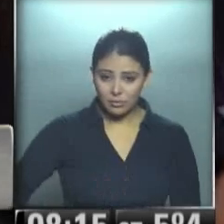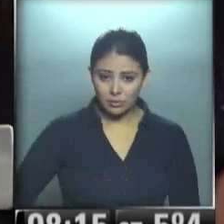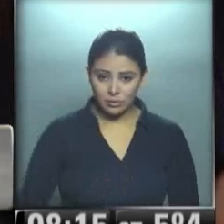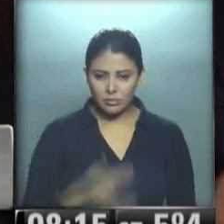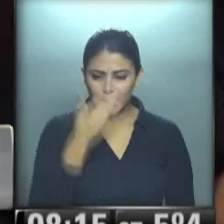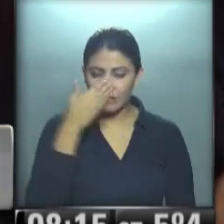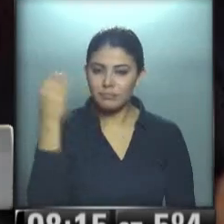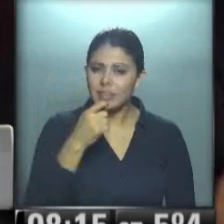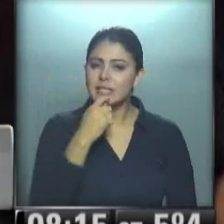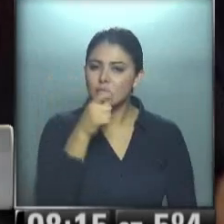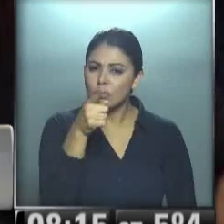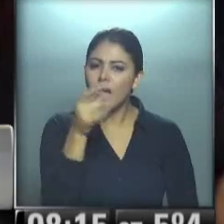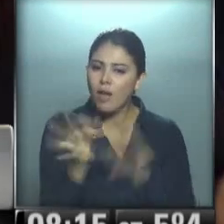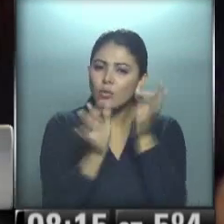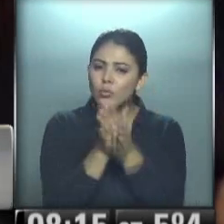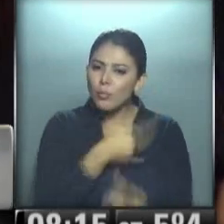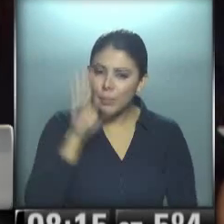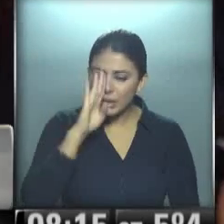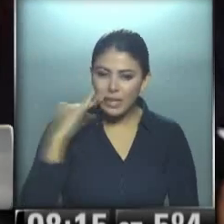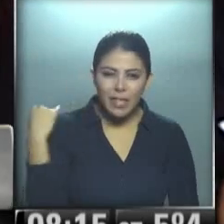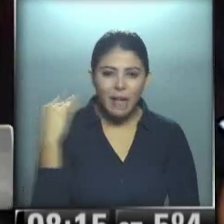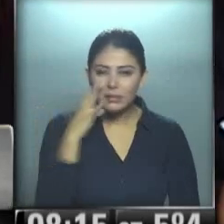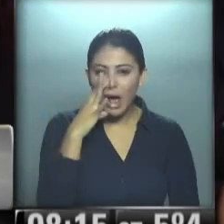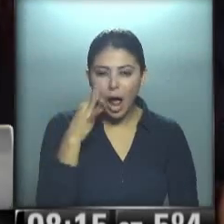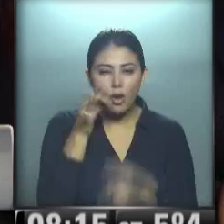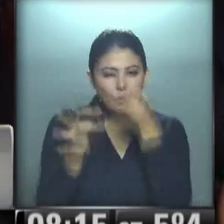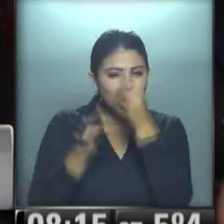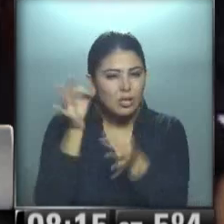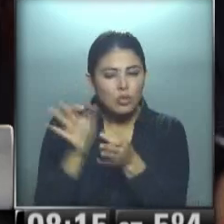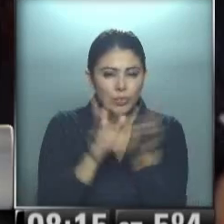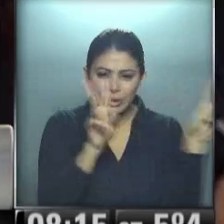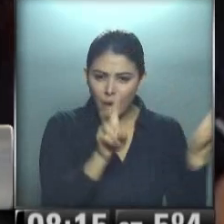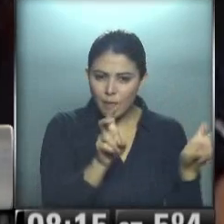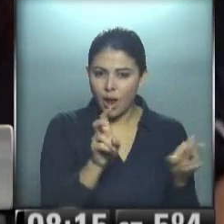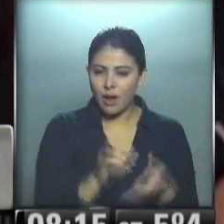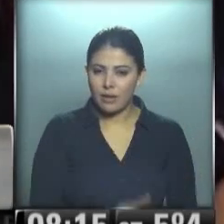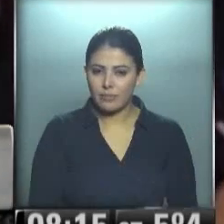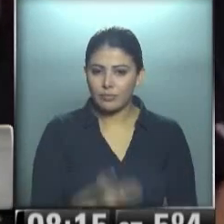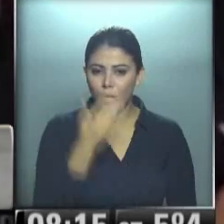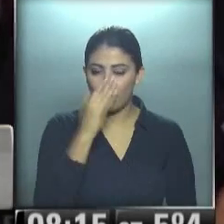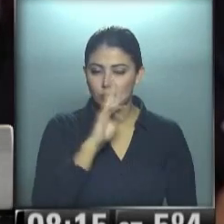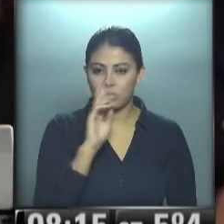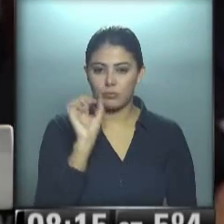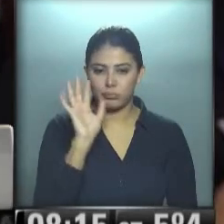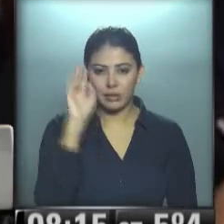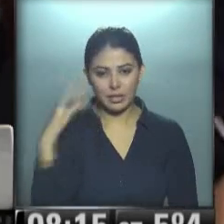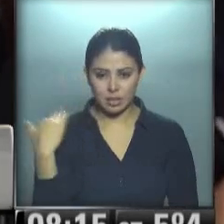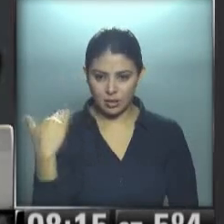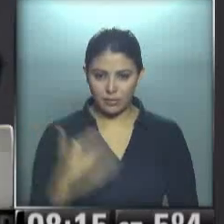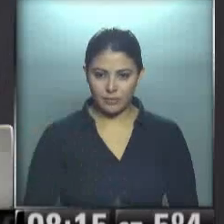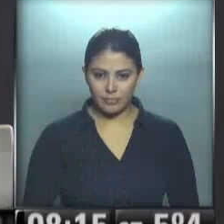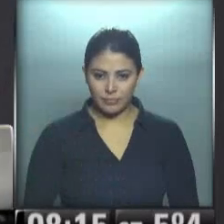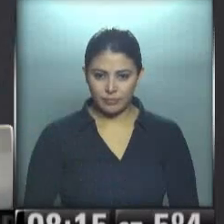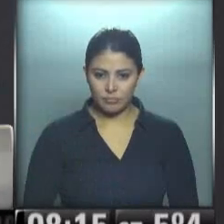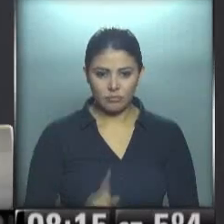específicamente si ha hablado con la presidenta si haya tenido algún tipo de diálogo con el tema con la señora cristina fernández de kirchner